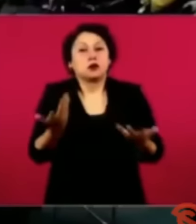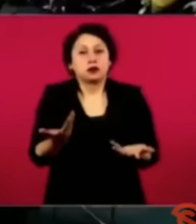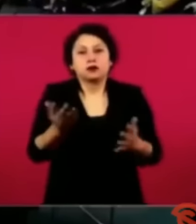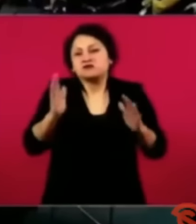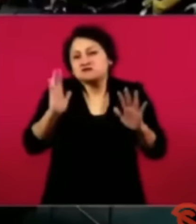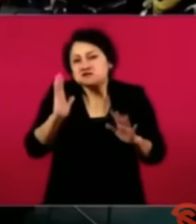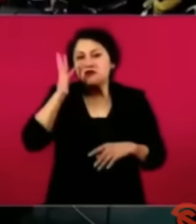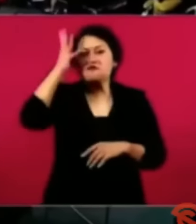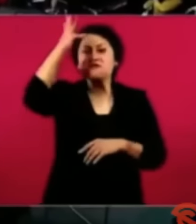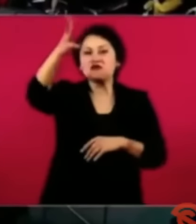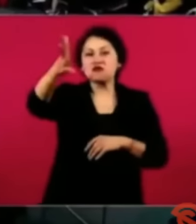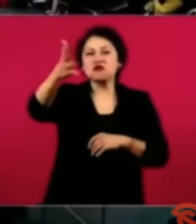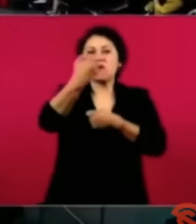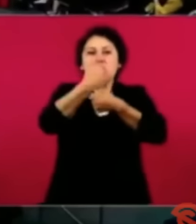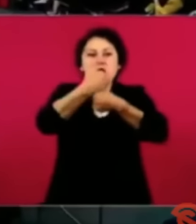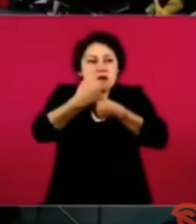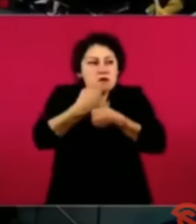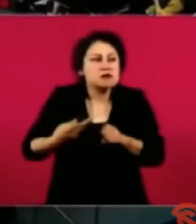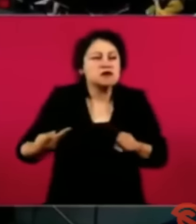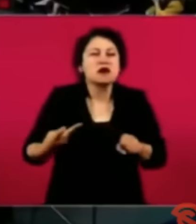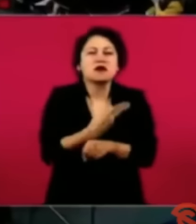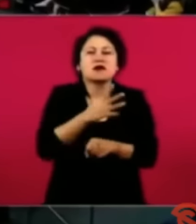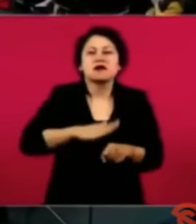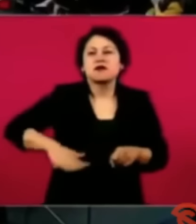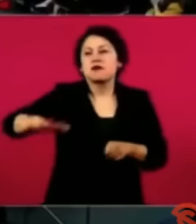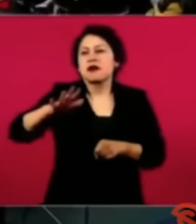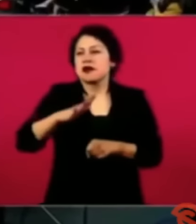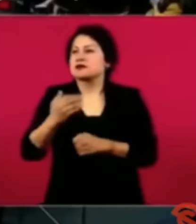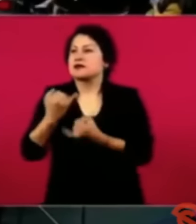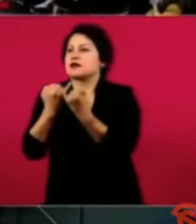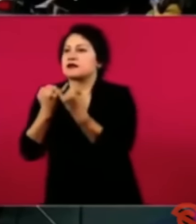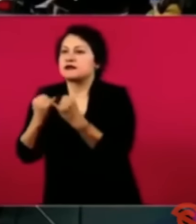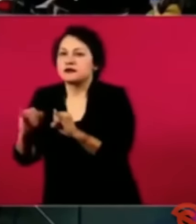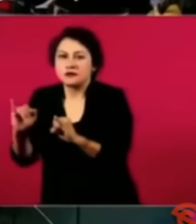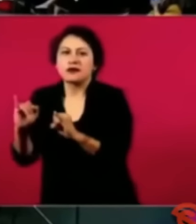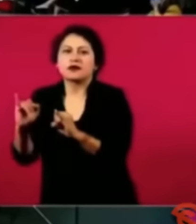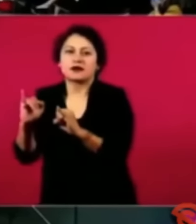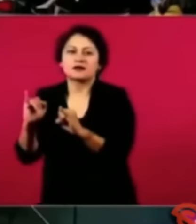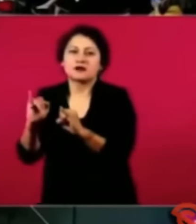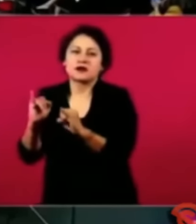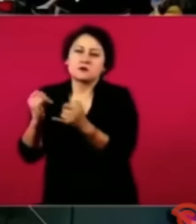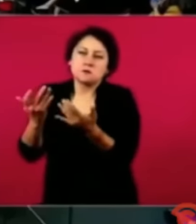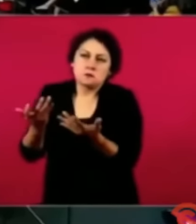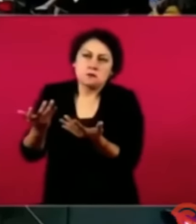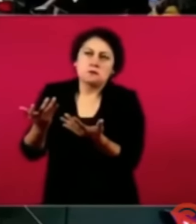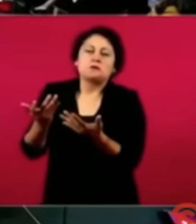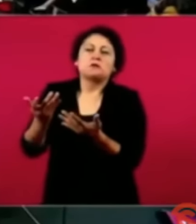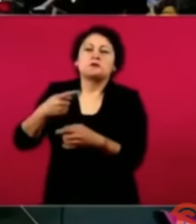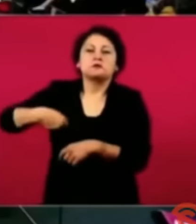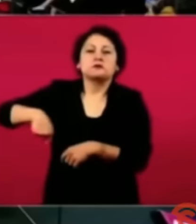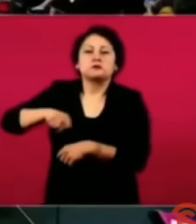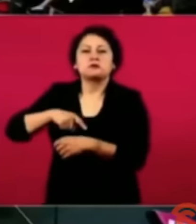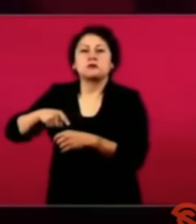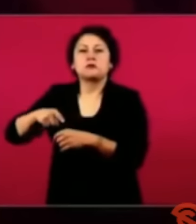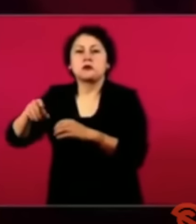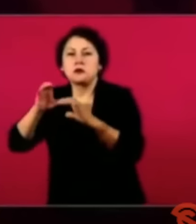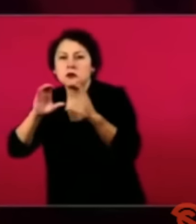tenido frente a los medios corporativos, a los medios tradicionalmente chayoteriles.